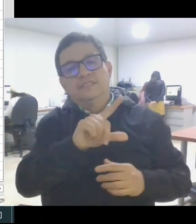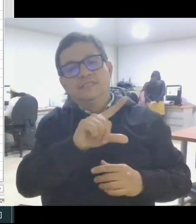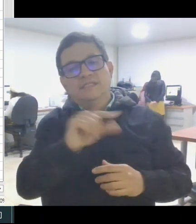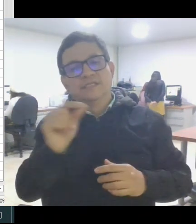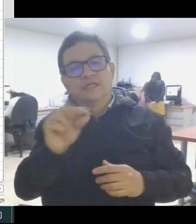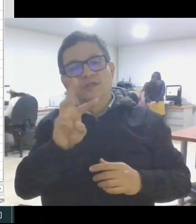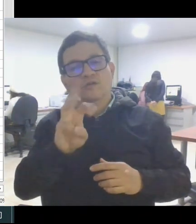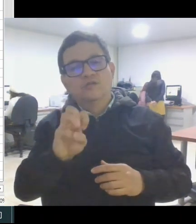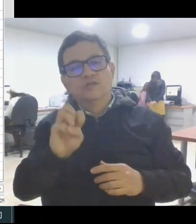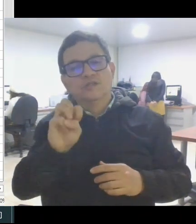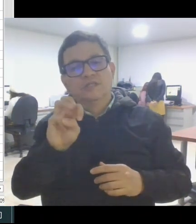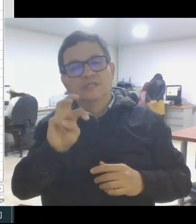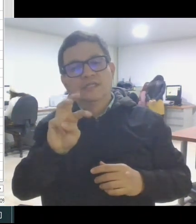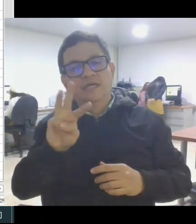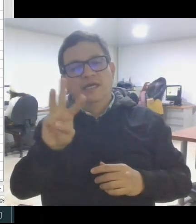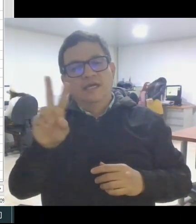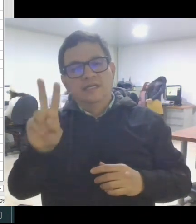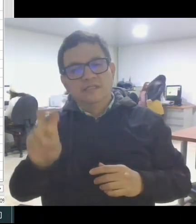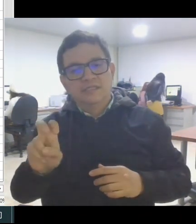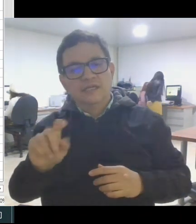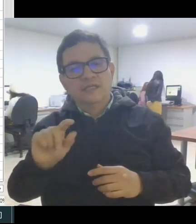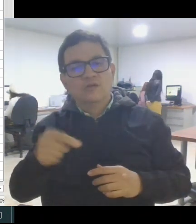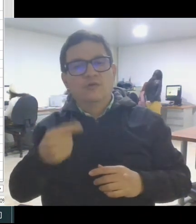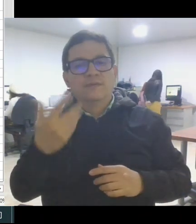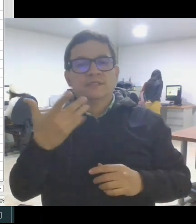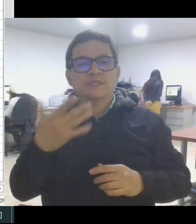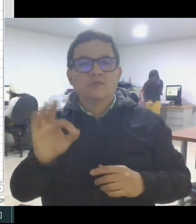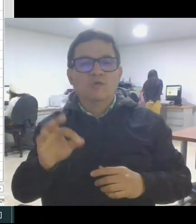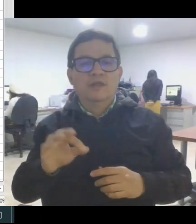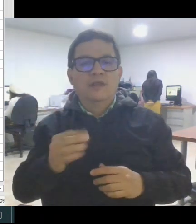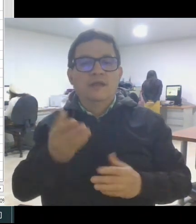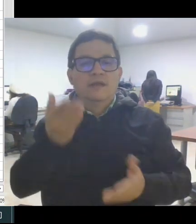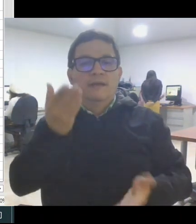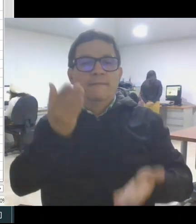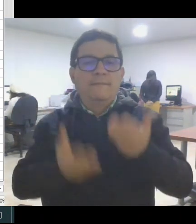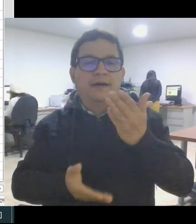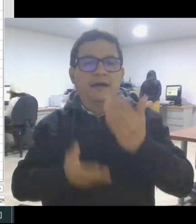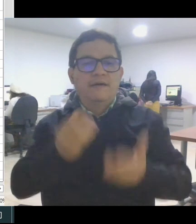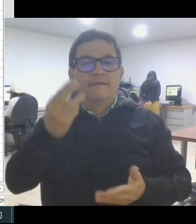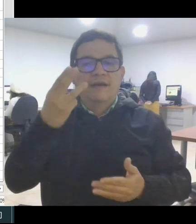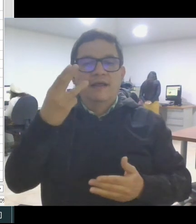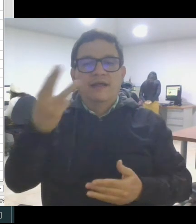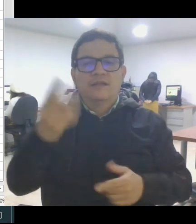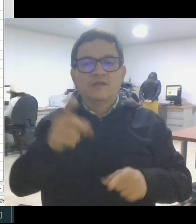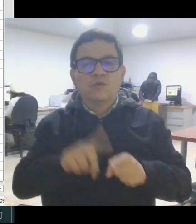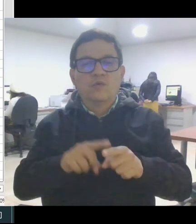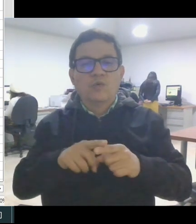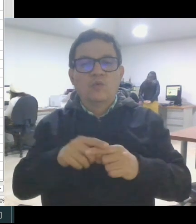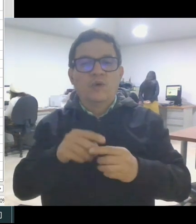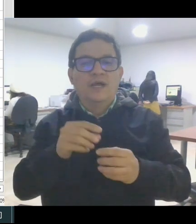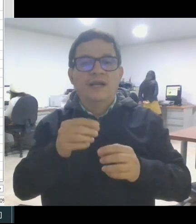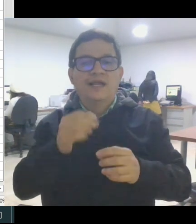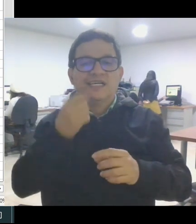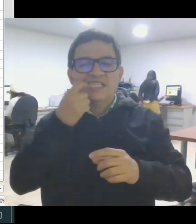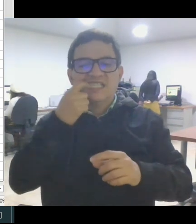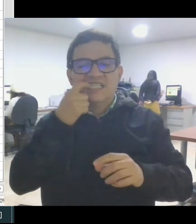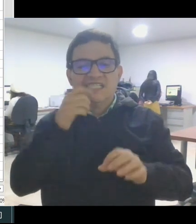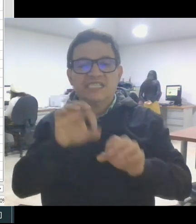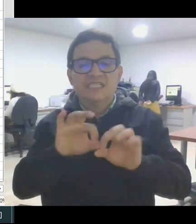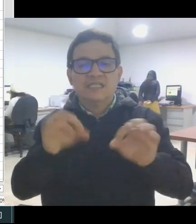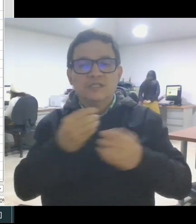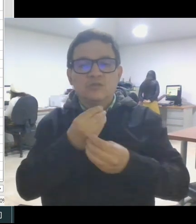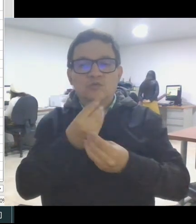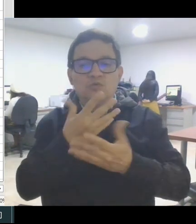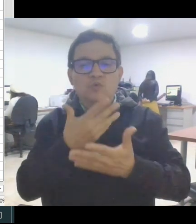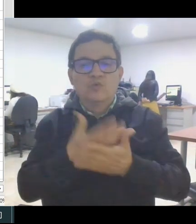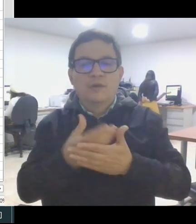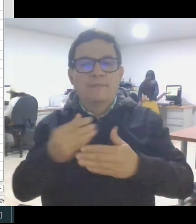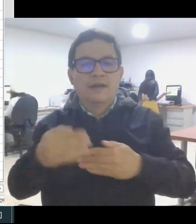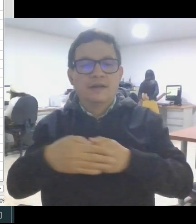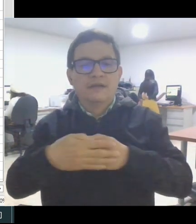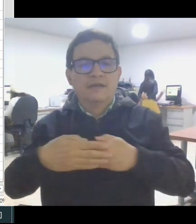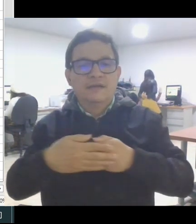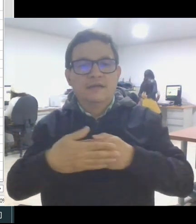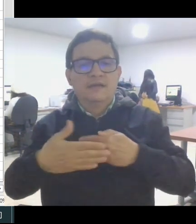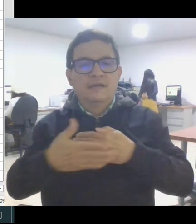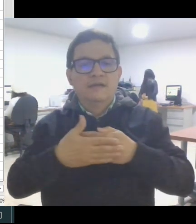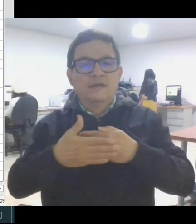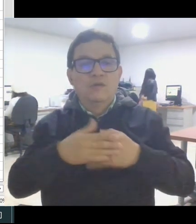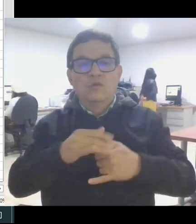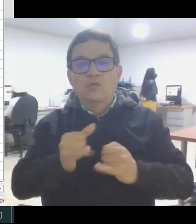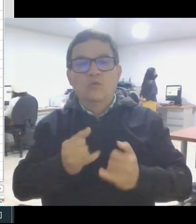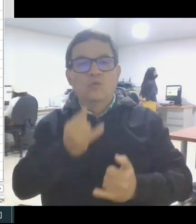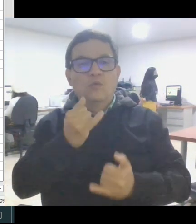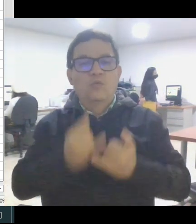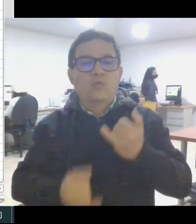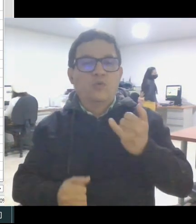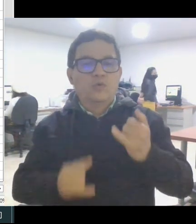187,50 es para la variable x3, que es la cantidad de acero estructural al carbón para chapas. Y por último, el valor de nuestra